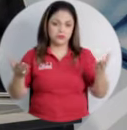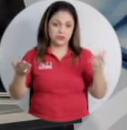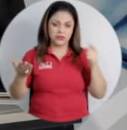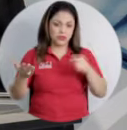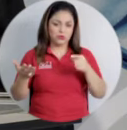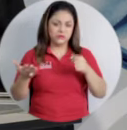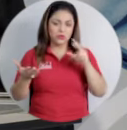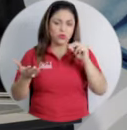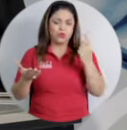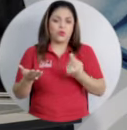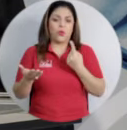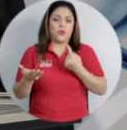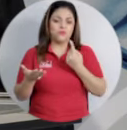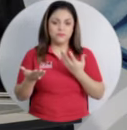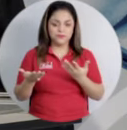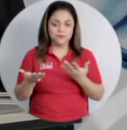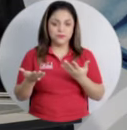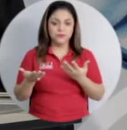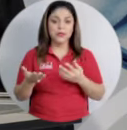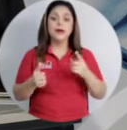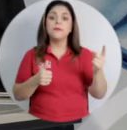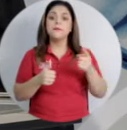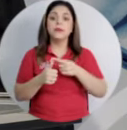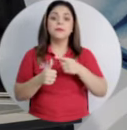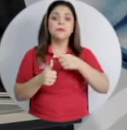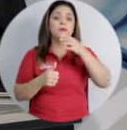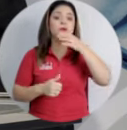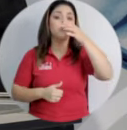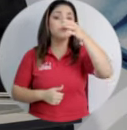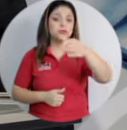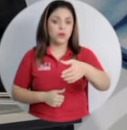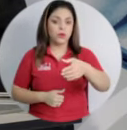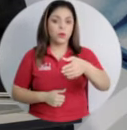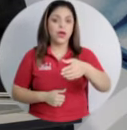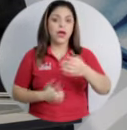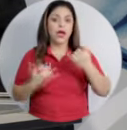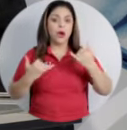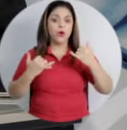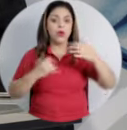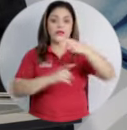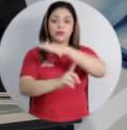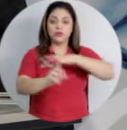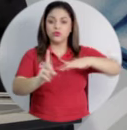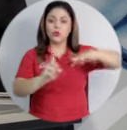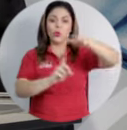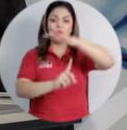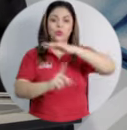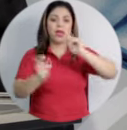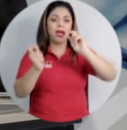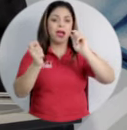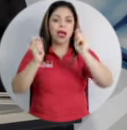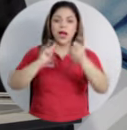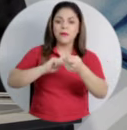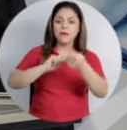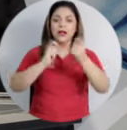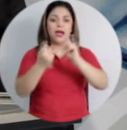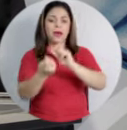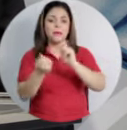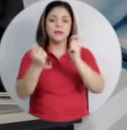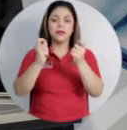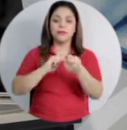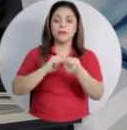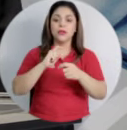es bien complicado hoy en día. Tal vez el primer consejo es que, como hay un entorno muy cambiante, no podemos gastar los